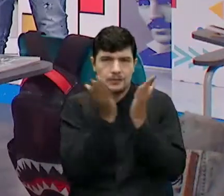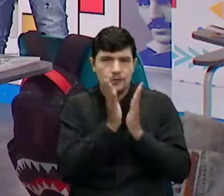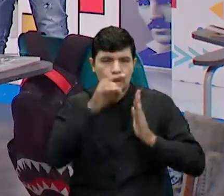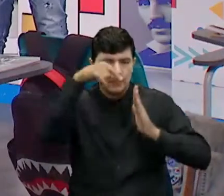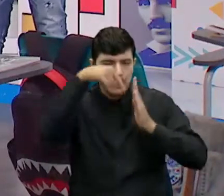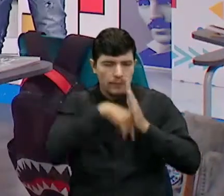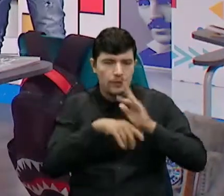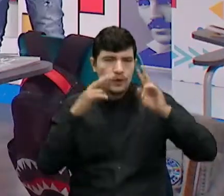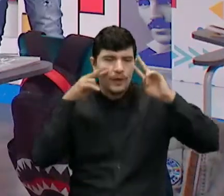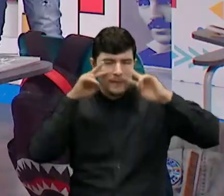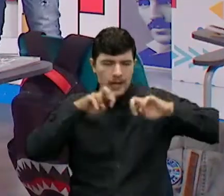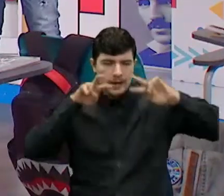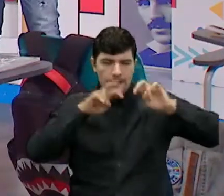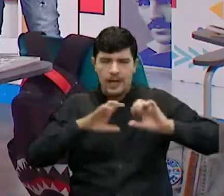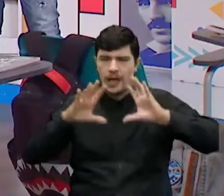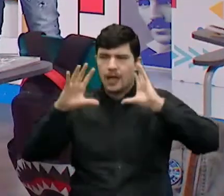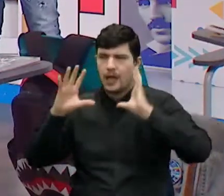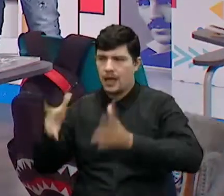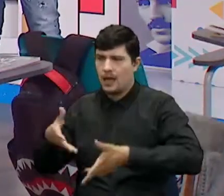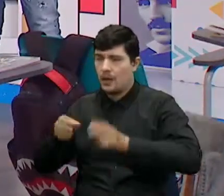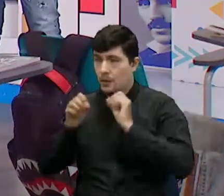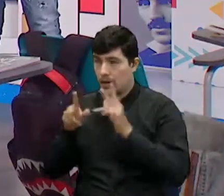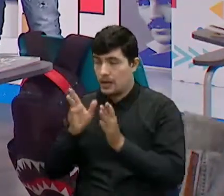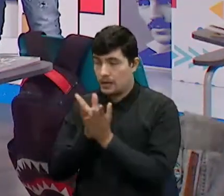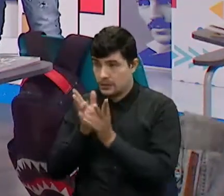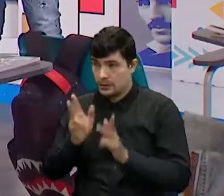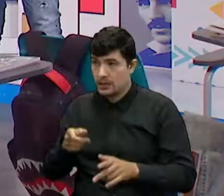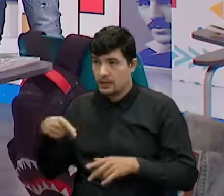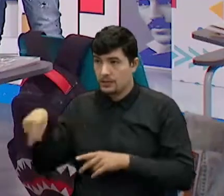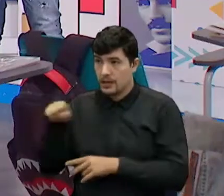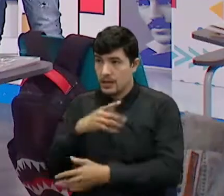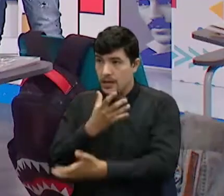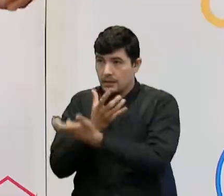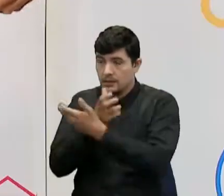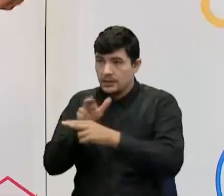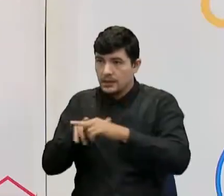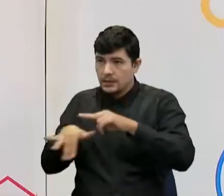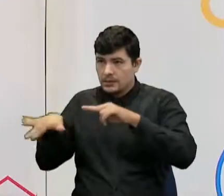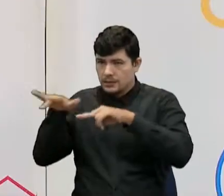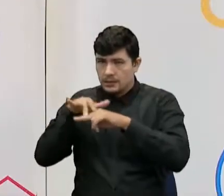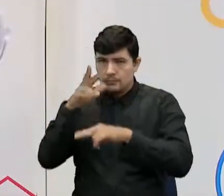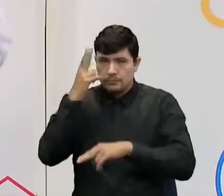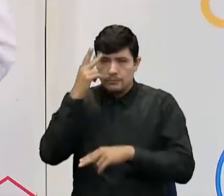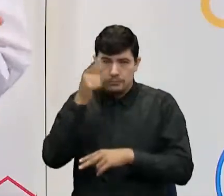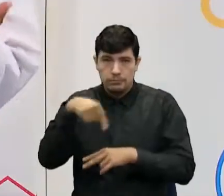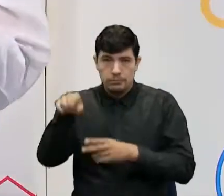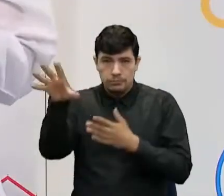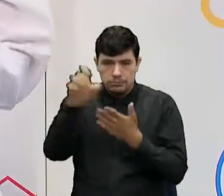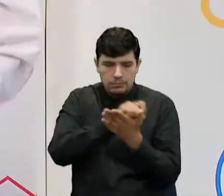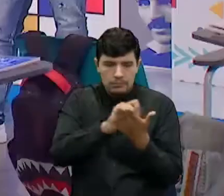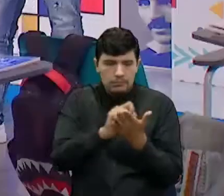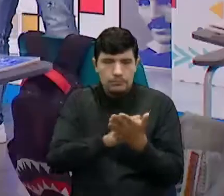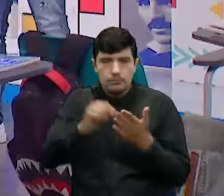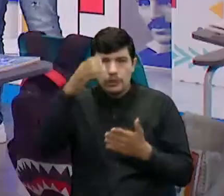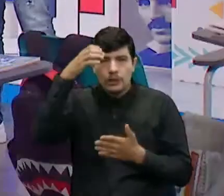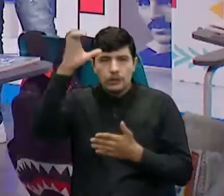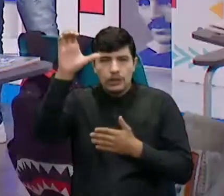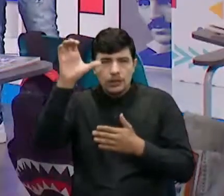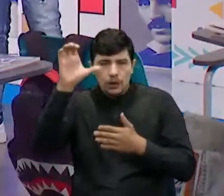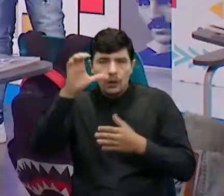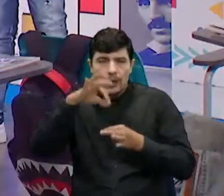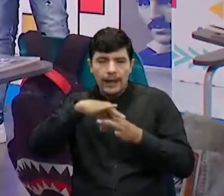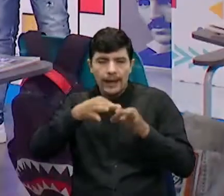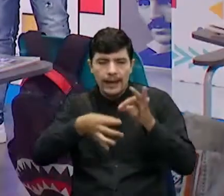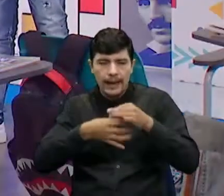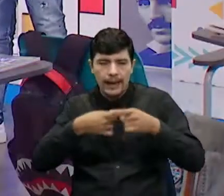Ok Entonces Los chicos de ciencias Naturales Van a notar Ahí en su cuaderno Obviamente El concepto De genética De donde nació Todo esto